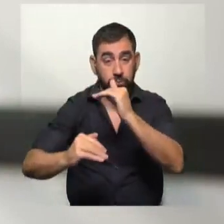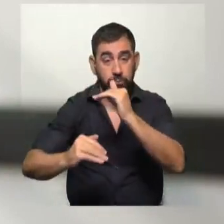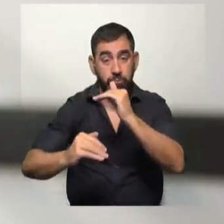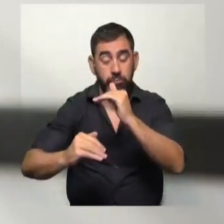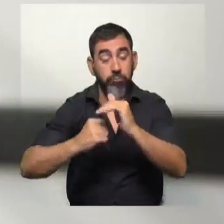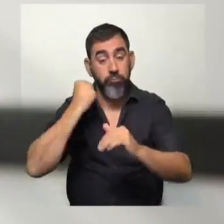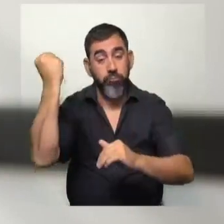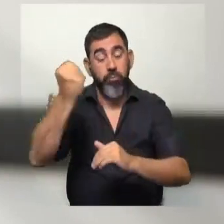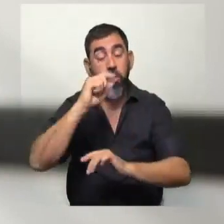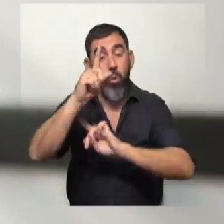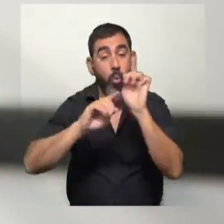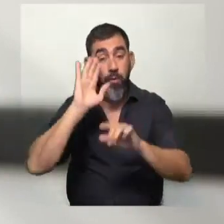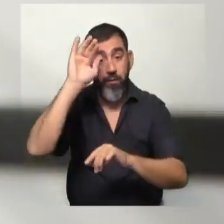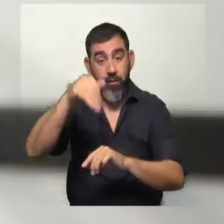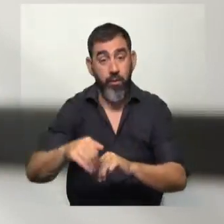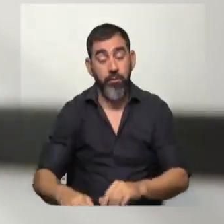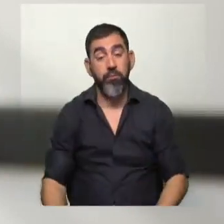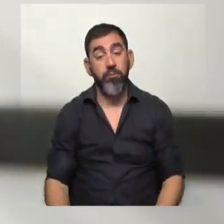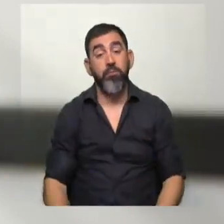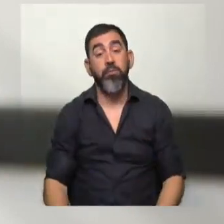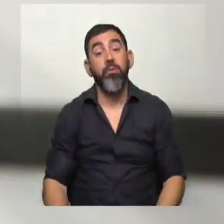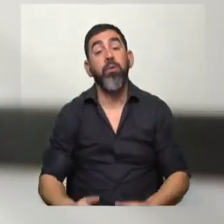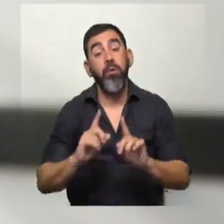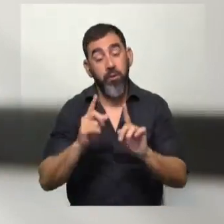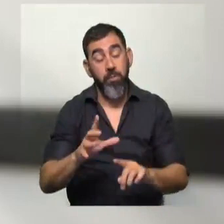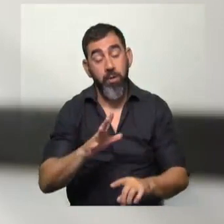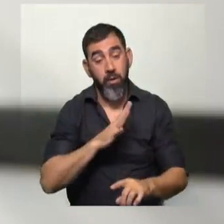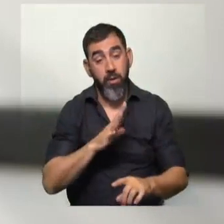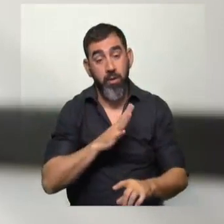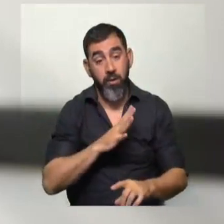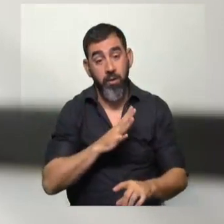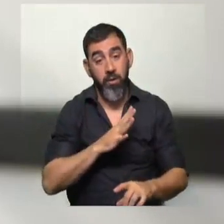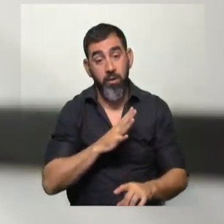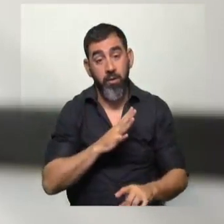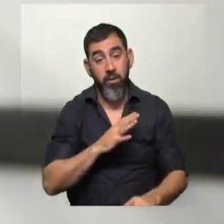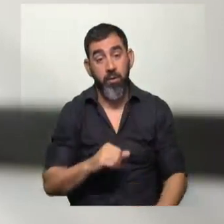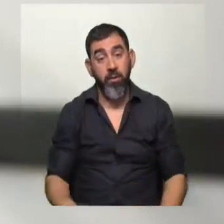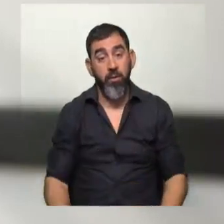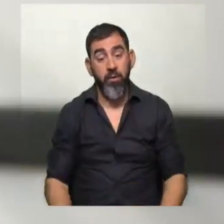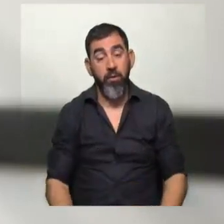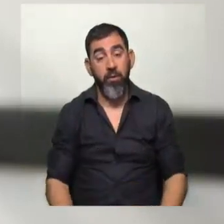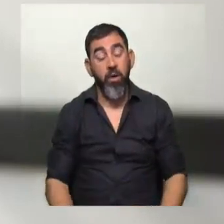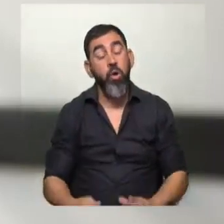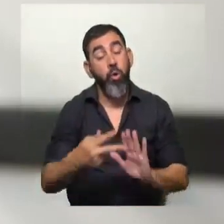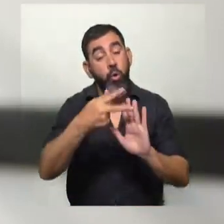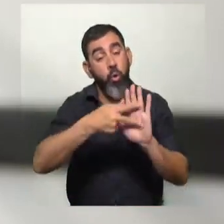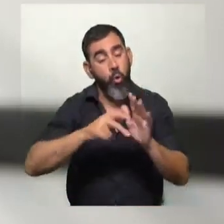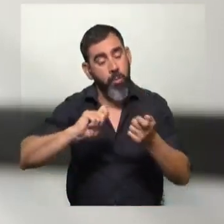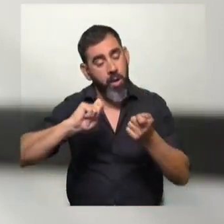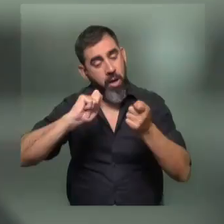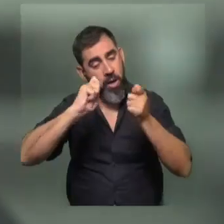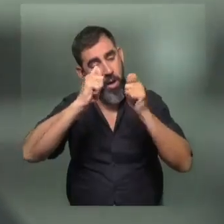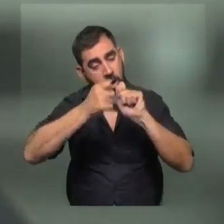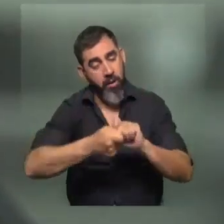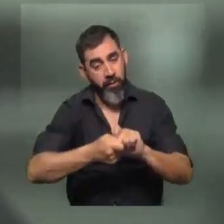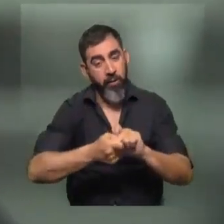relativo fuerte de la UDELAR, y en esos casos aparecen también, porque también la normativa UDELAR ha cambiado y INI